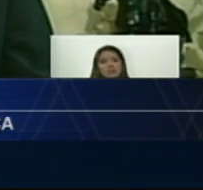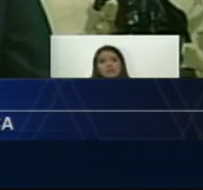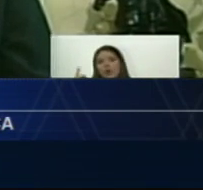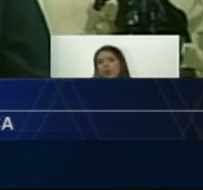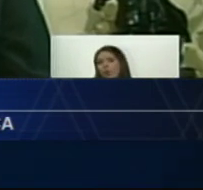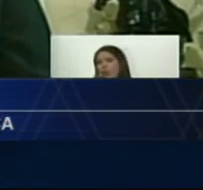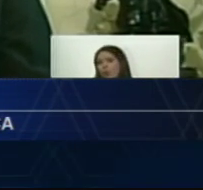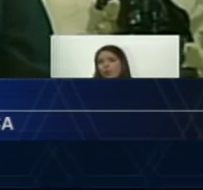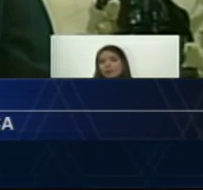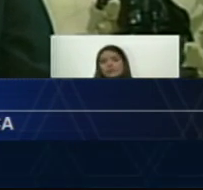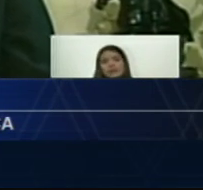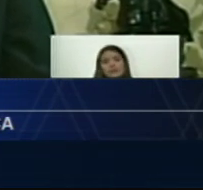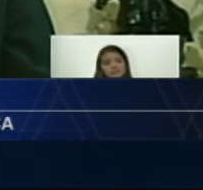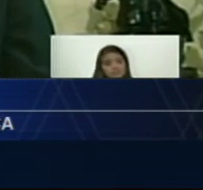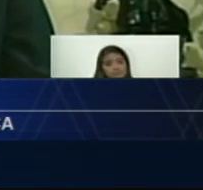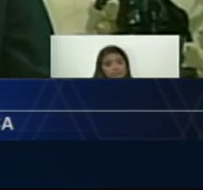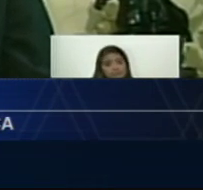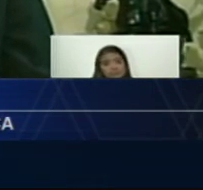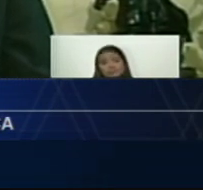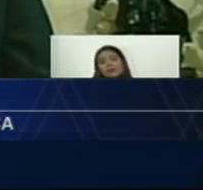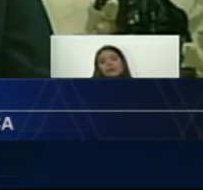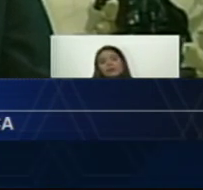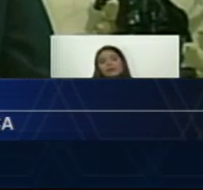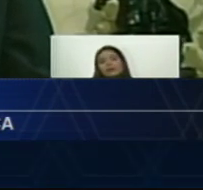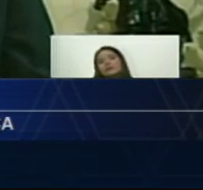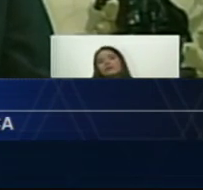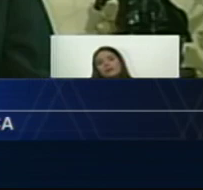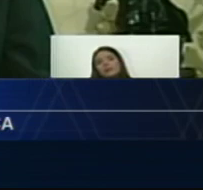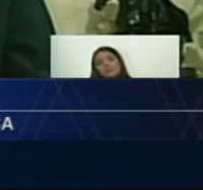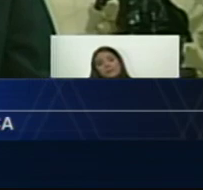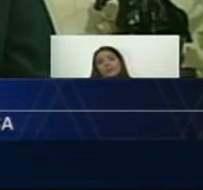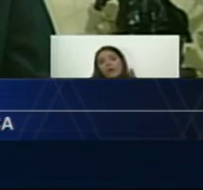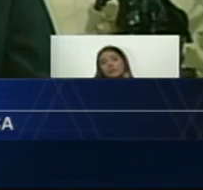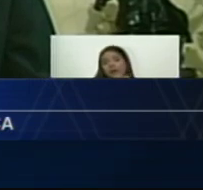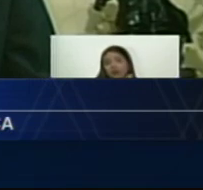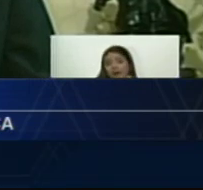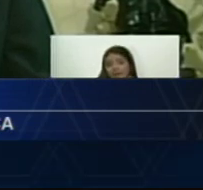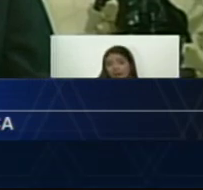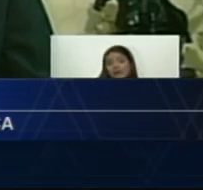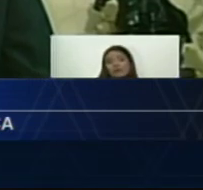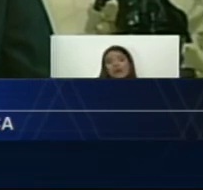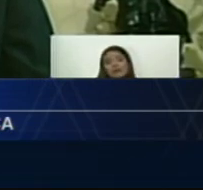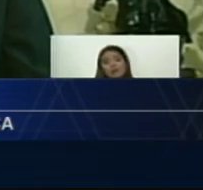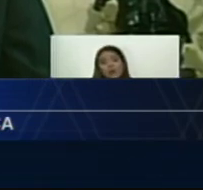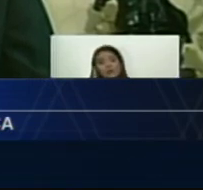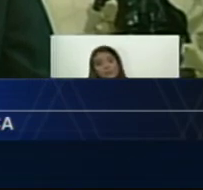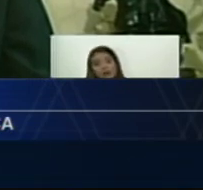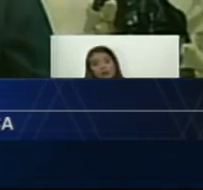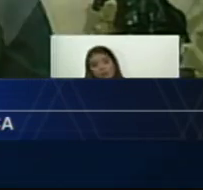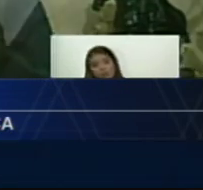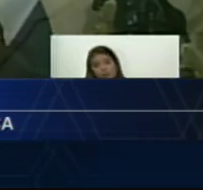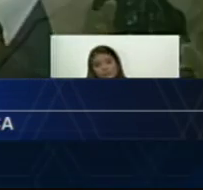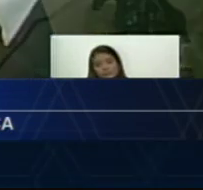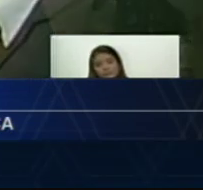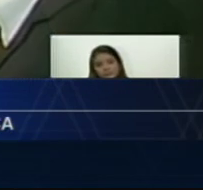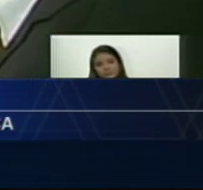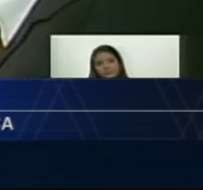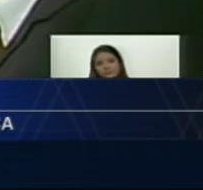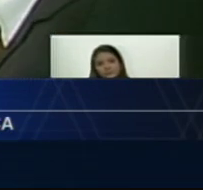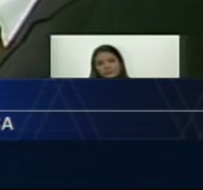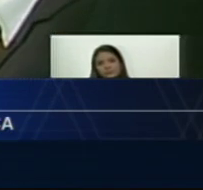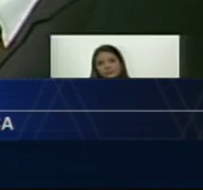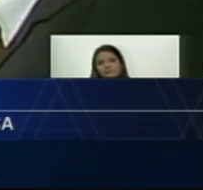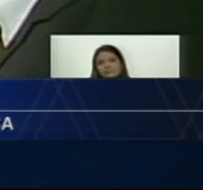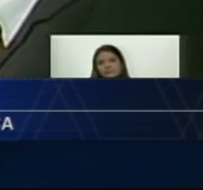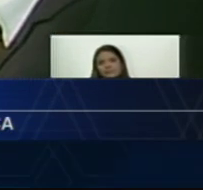servicios esenciales en detrimento de sus derechos constitucionales a la salud y a la alimentación, considerando que ante